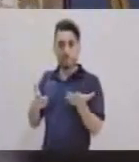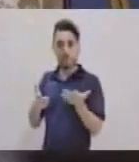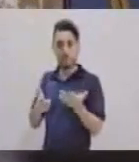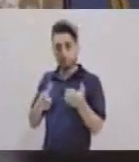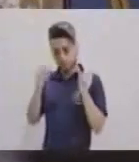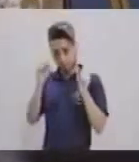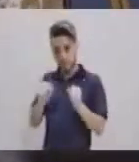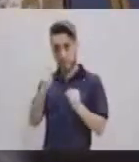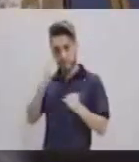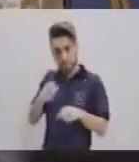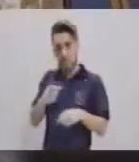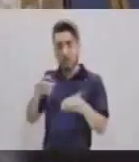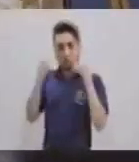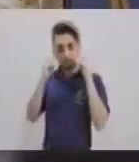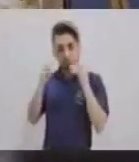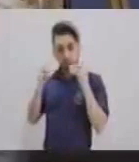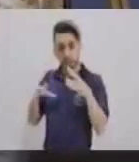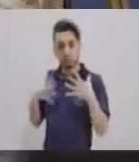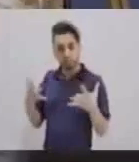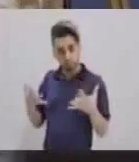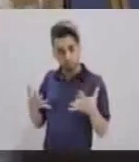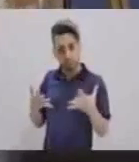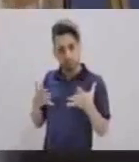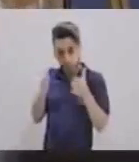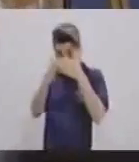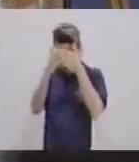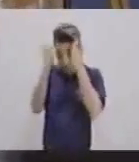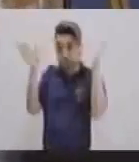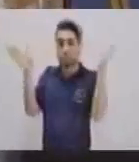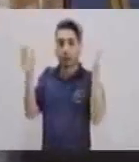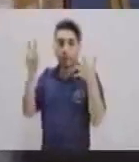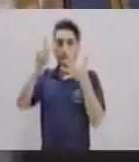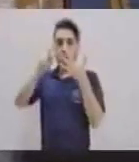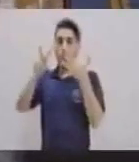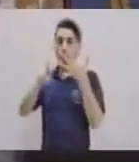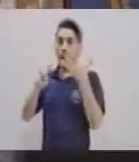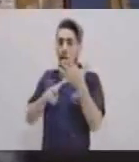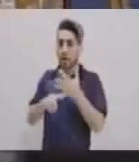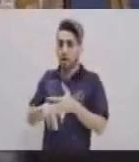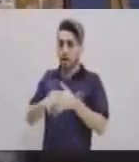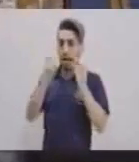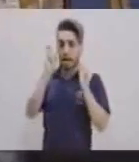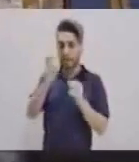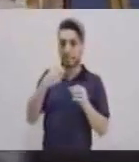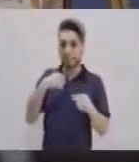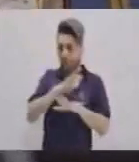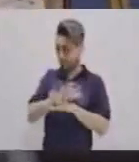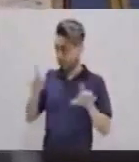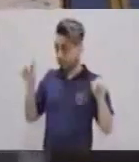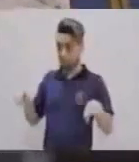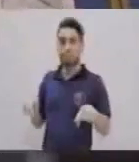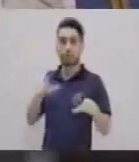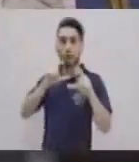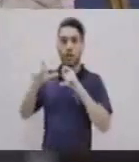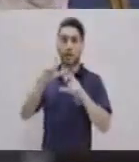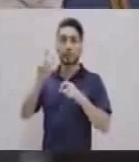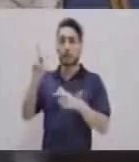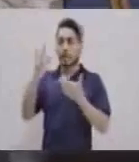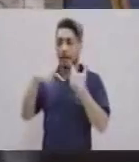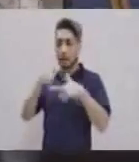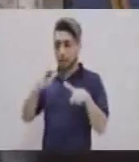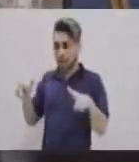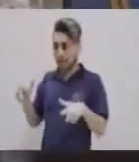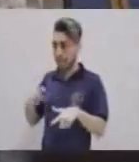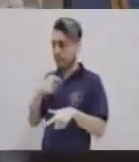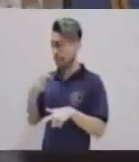también educándonos también y ampliando nuestro vocabulario. Es así como llegamos al final del segmento de comunicación y lenguaje.